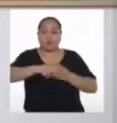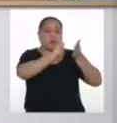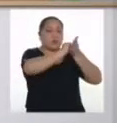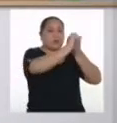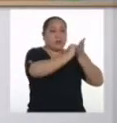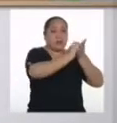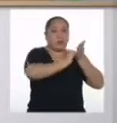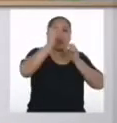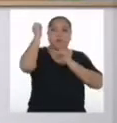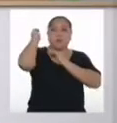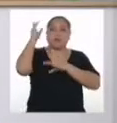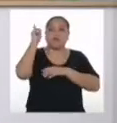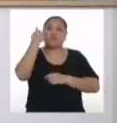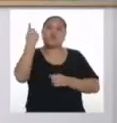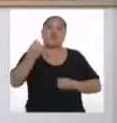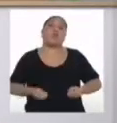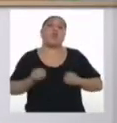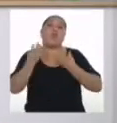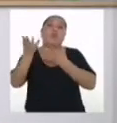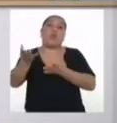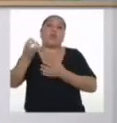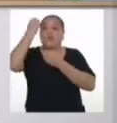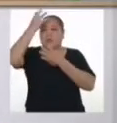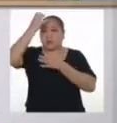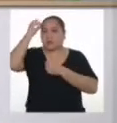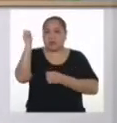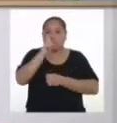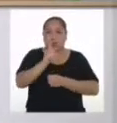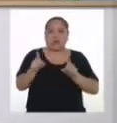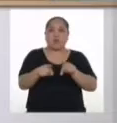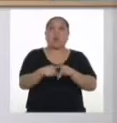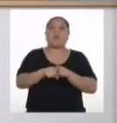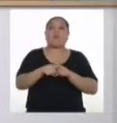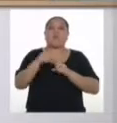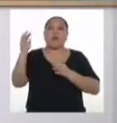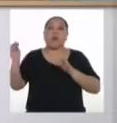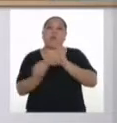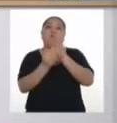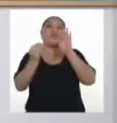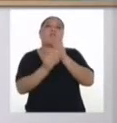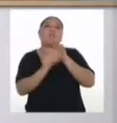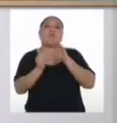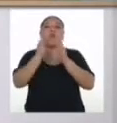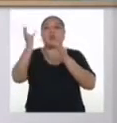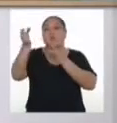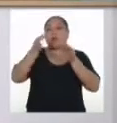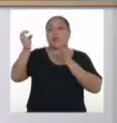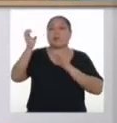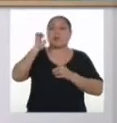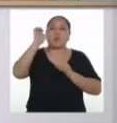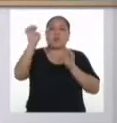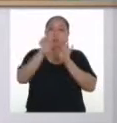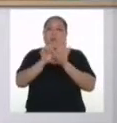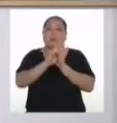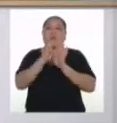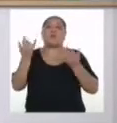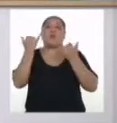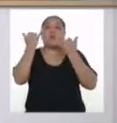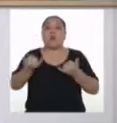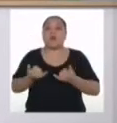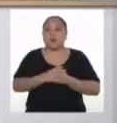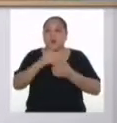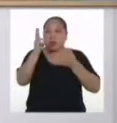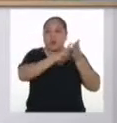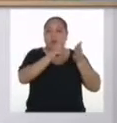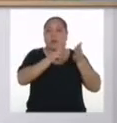texto expositivo no solo transmite información, sino que también añade explicaciones y ejemplos.